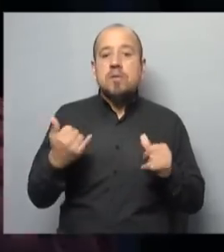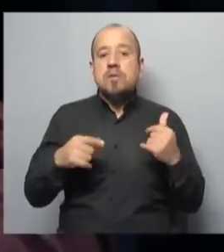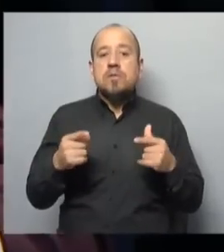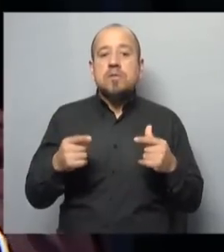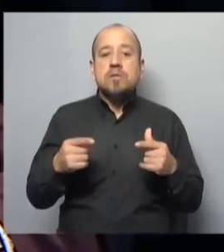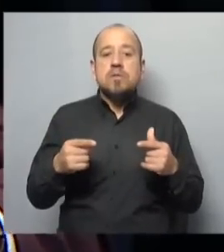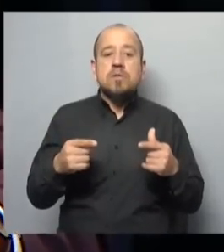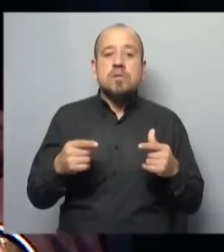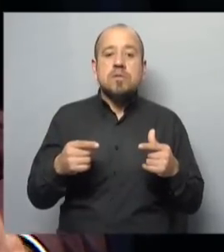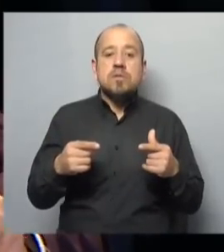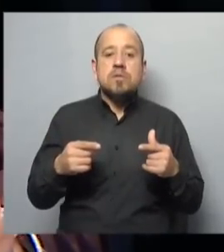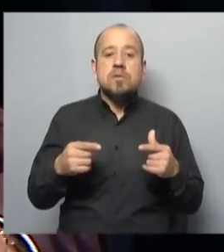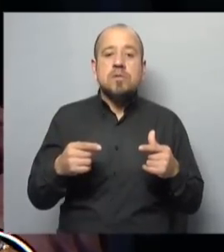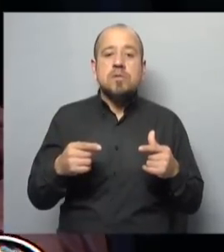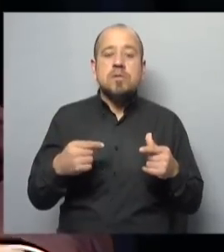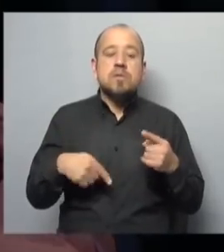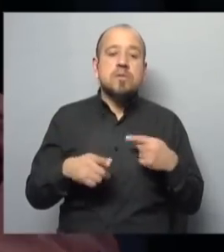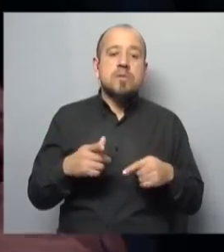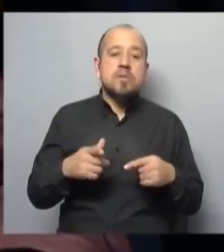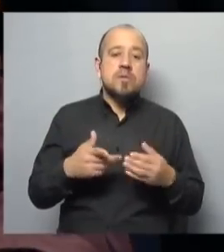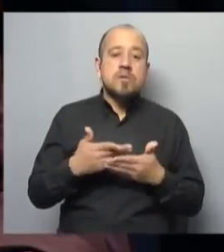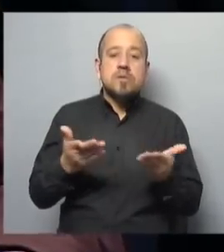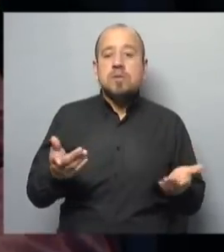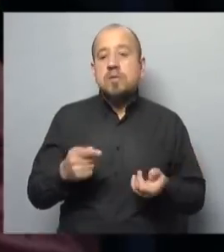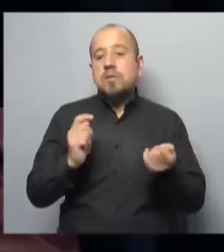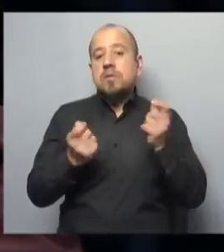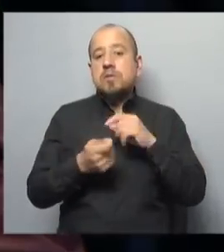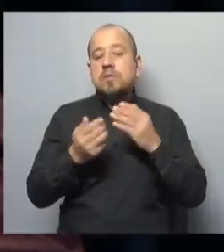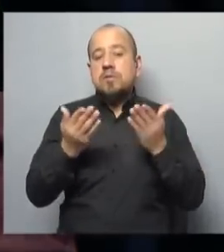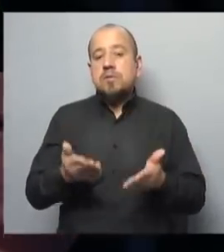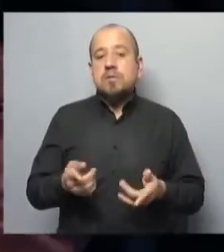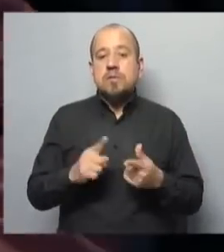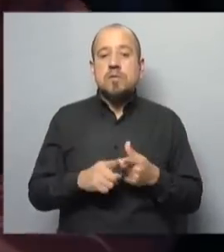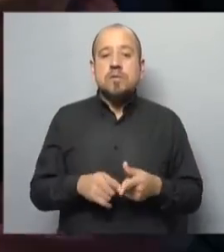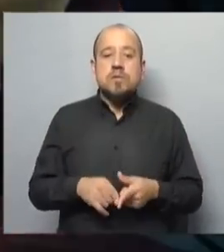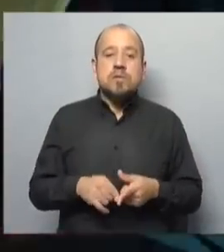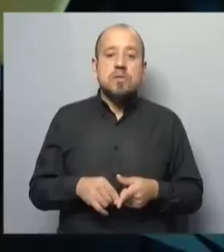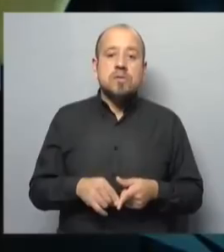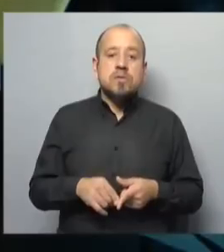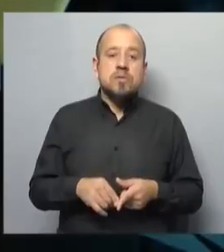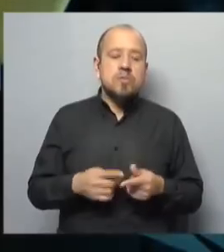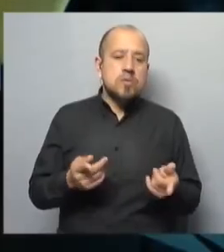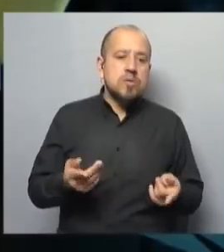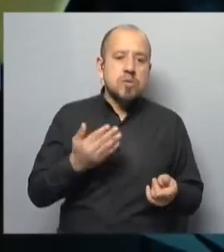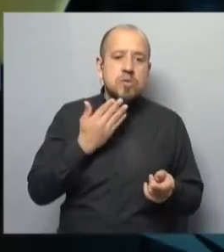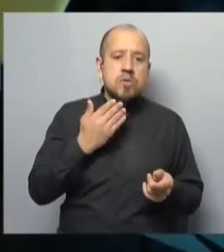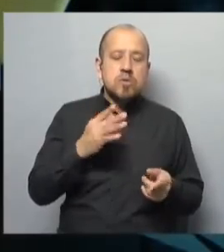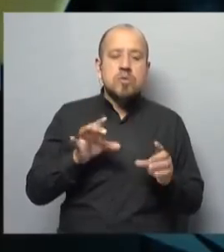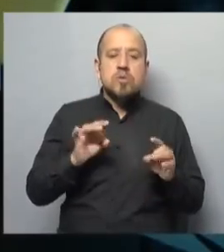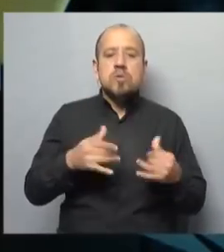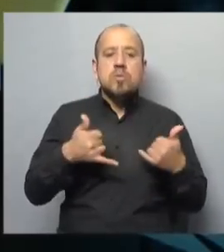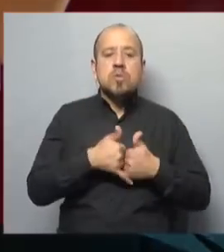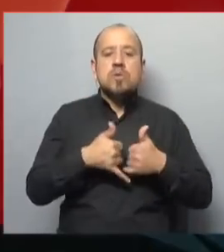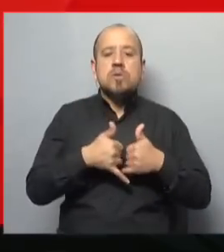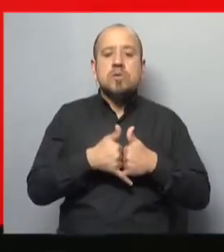me pone allá arriba y esto me transforma en una figura pero cuanto yo no tengo solamente whatsapp pero quiero decir